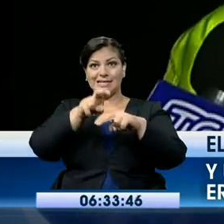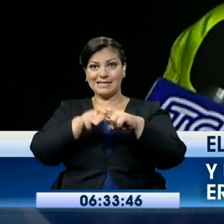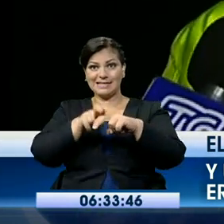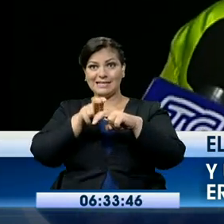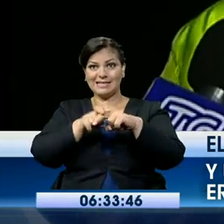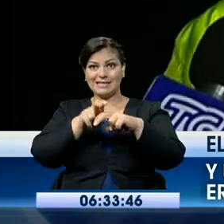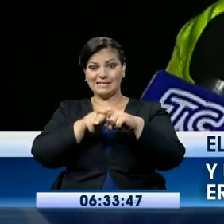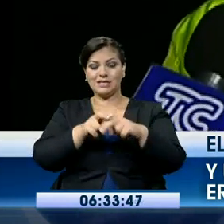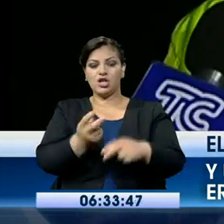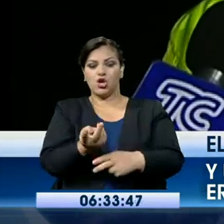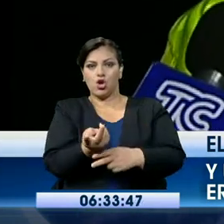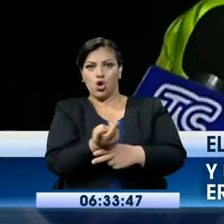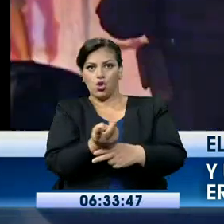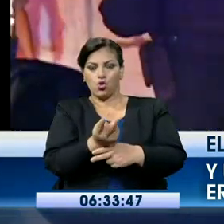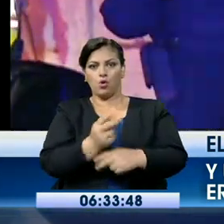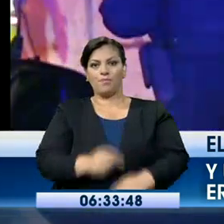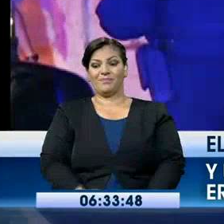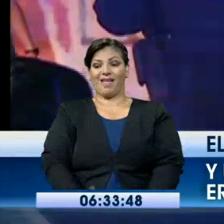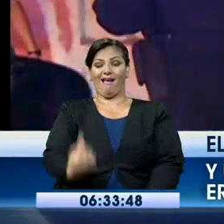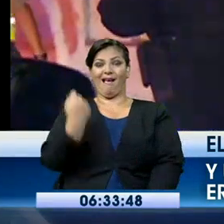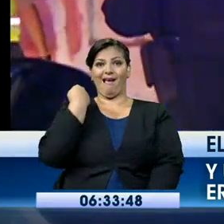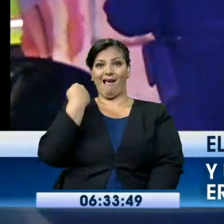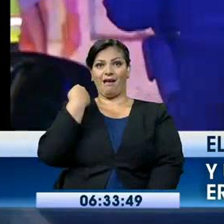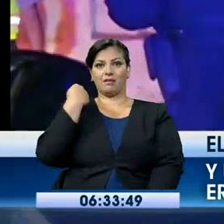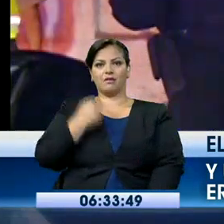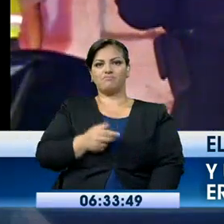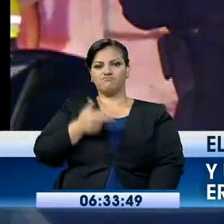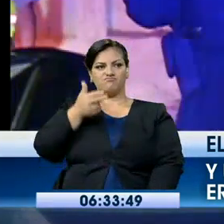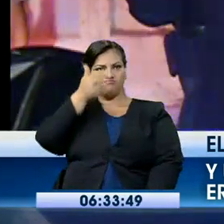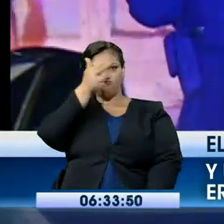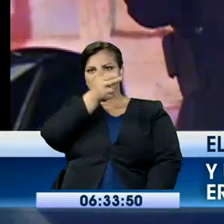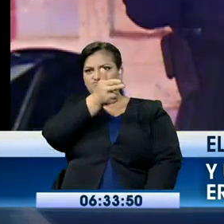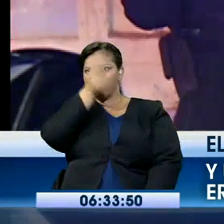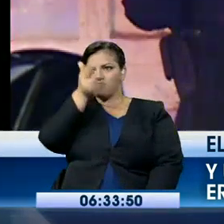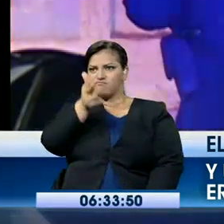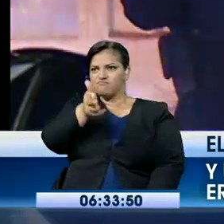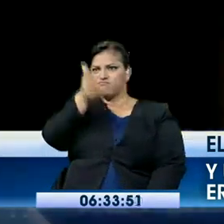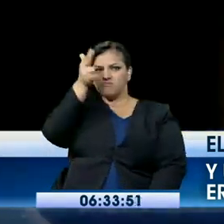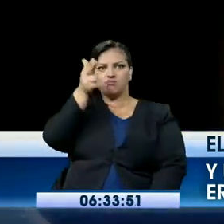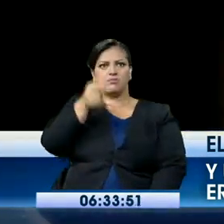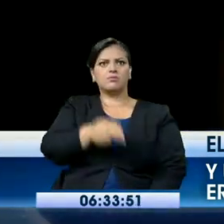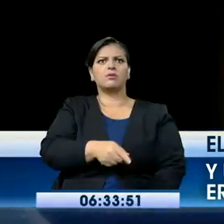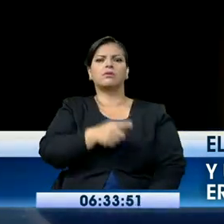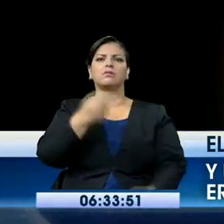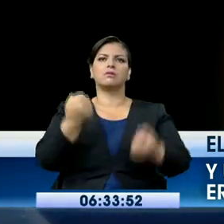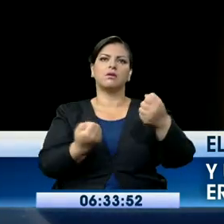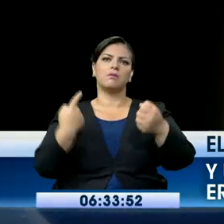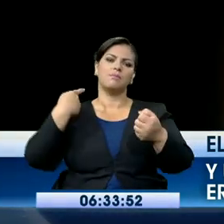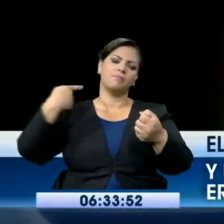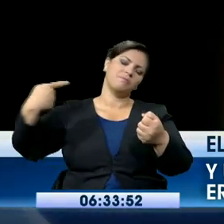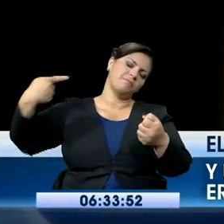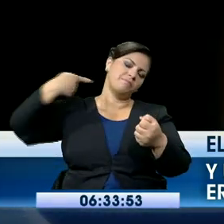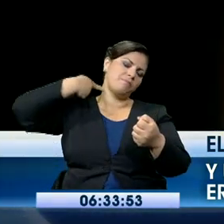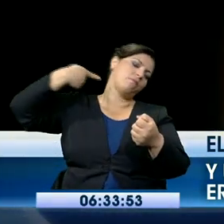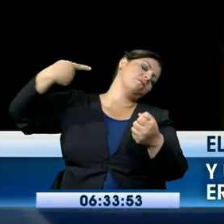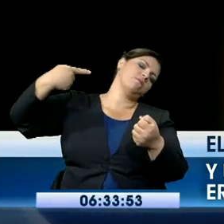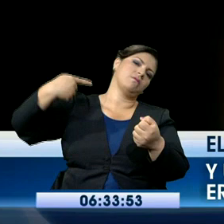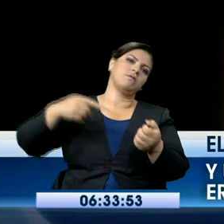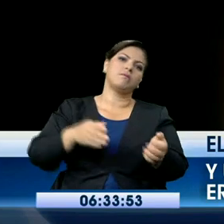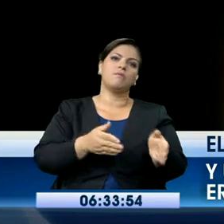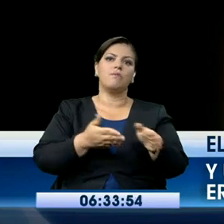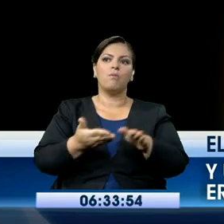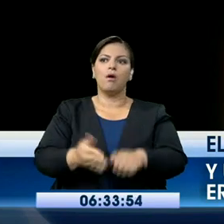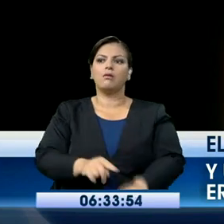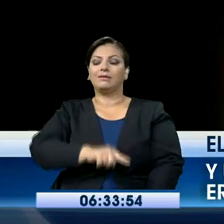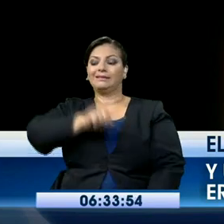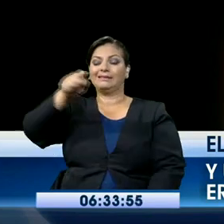cara, el conductor. La Policía Nacional informó que el conductor registraba 5